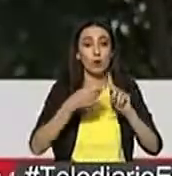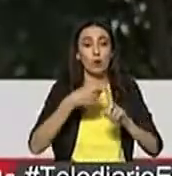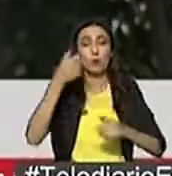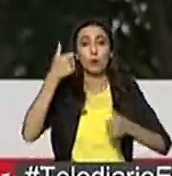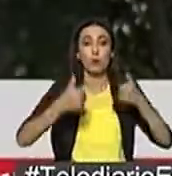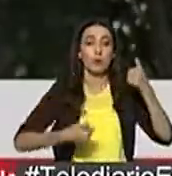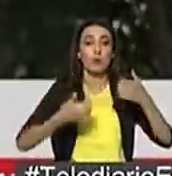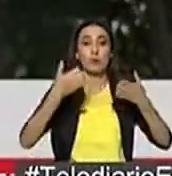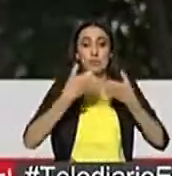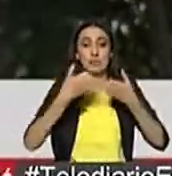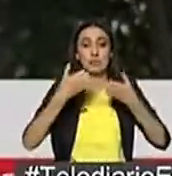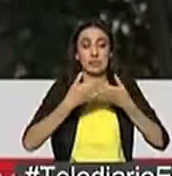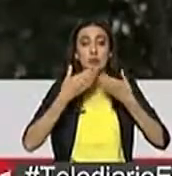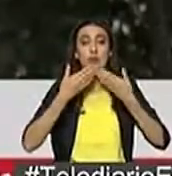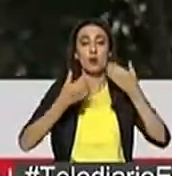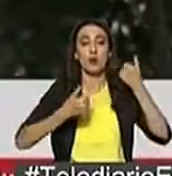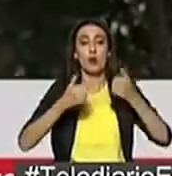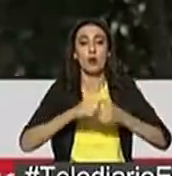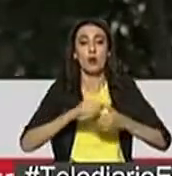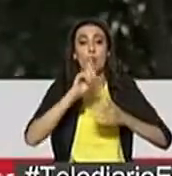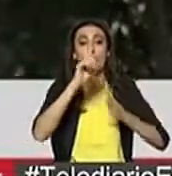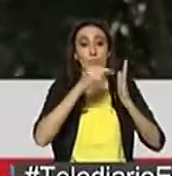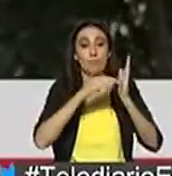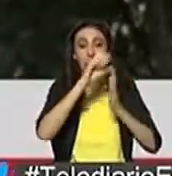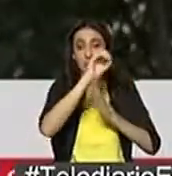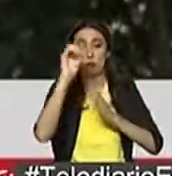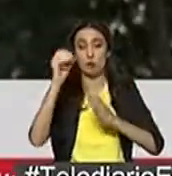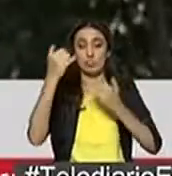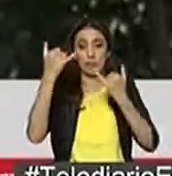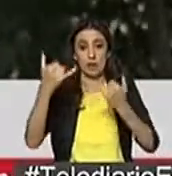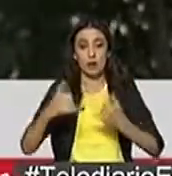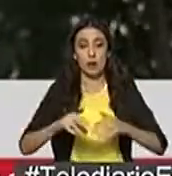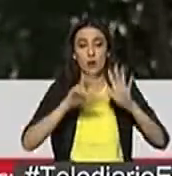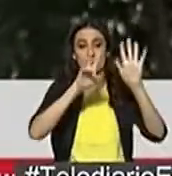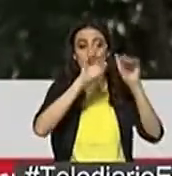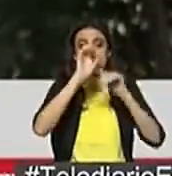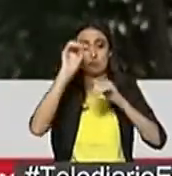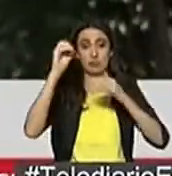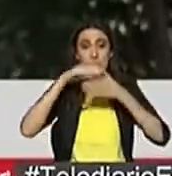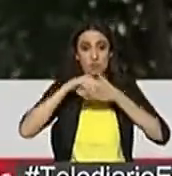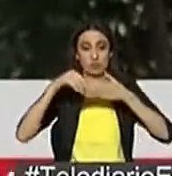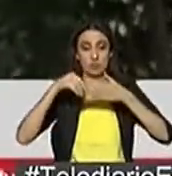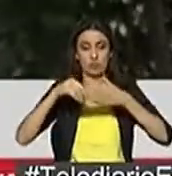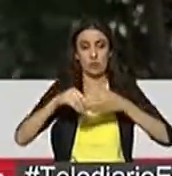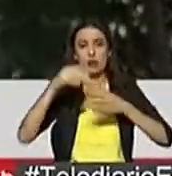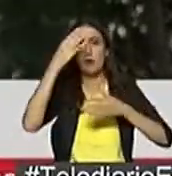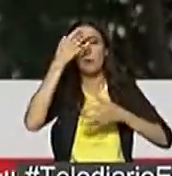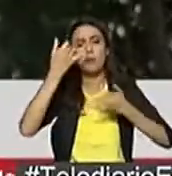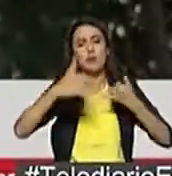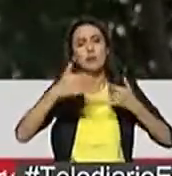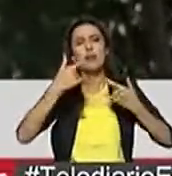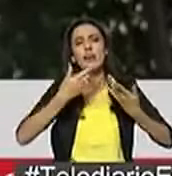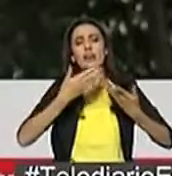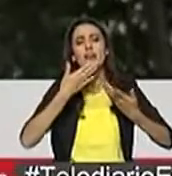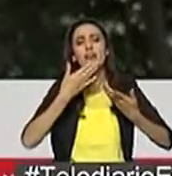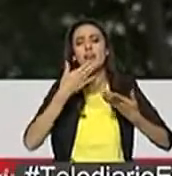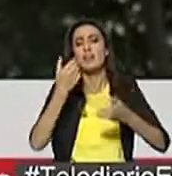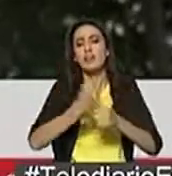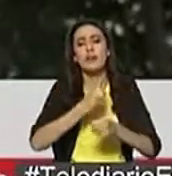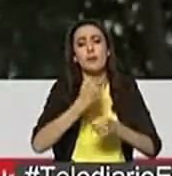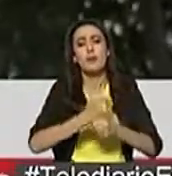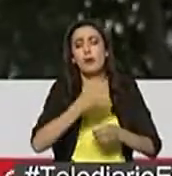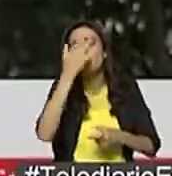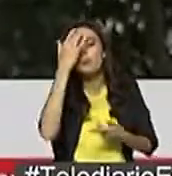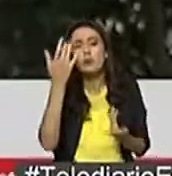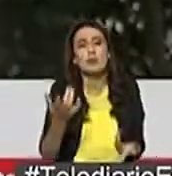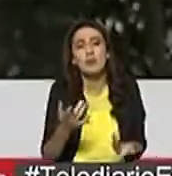costaba $1,000 nos cuesta $700. ¿A qué jugamos los asambleístas que votaron en contra del proyecto de ley?